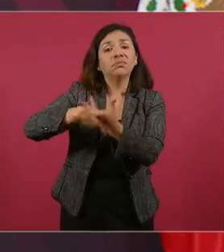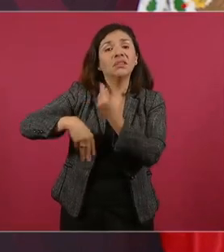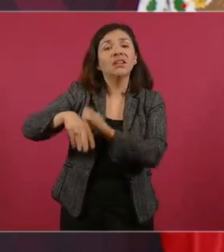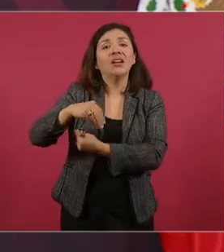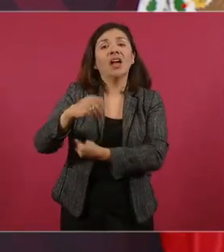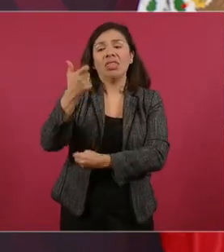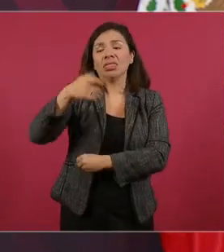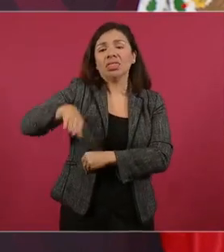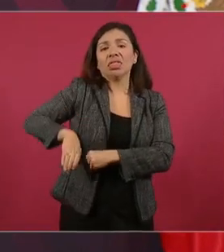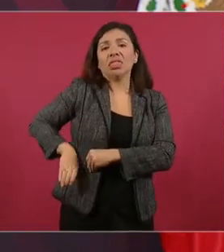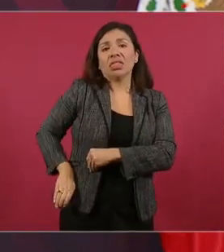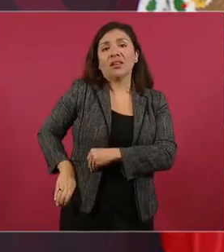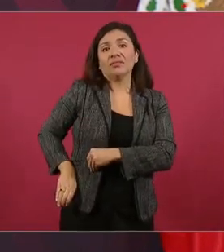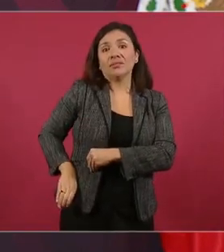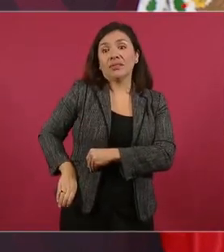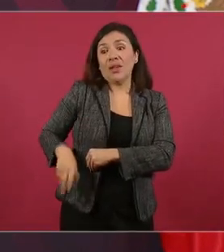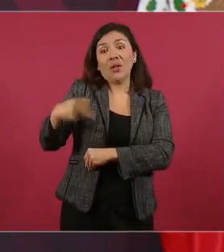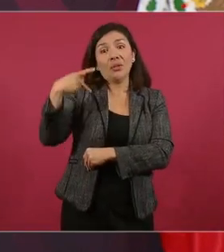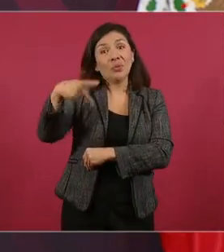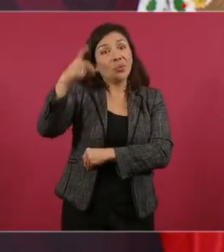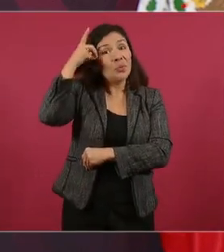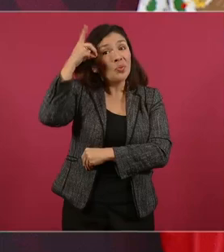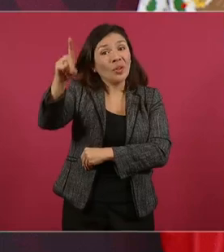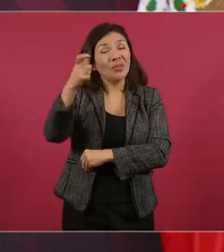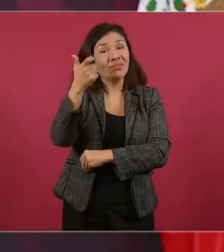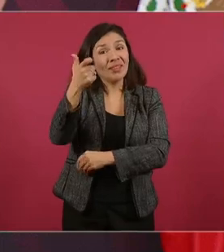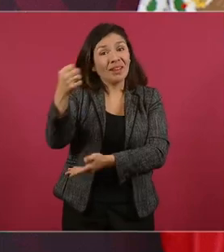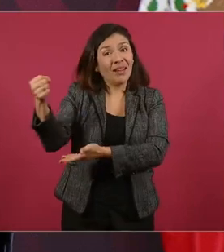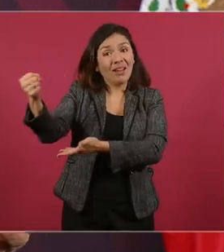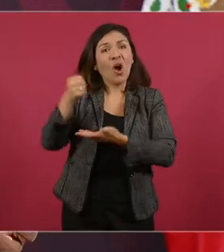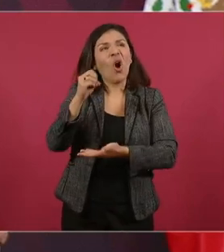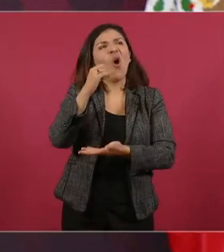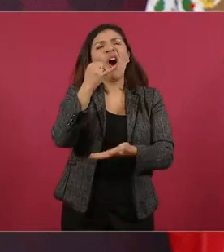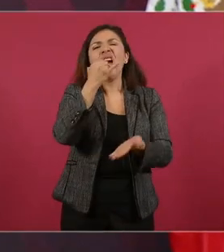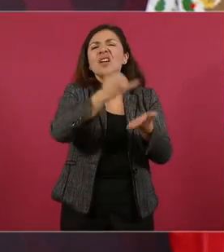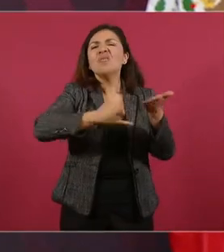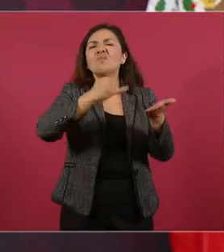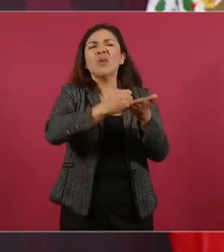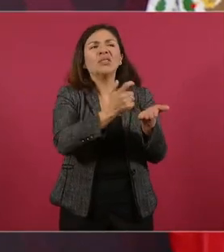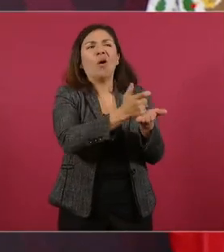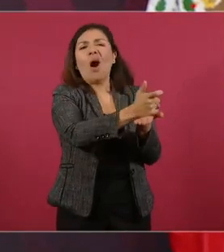con el dinero del presupuesto o no pagaban impuestos.